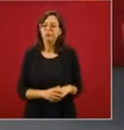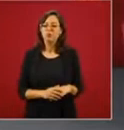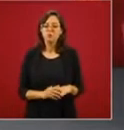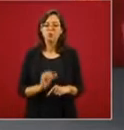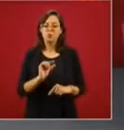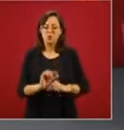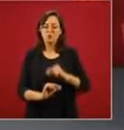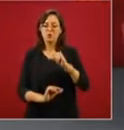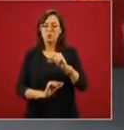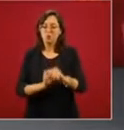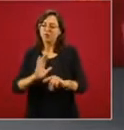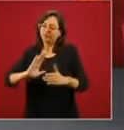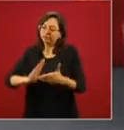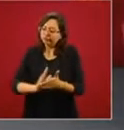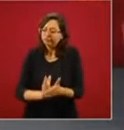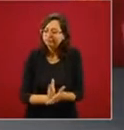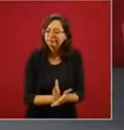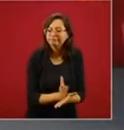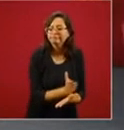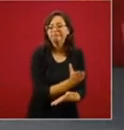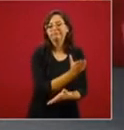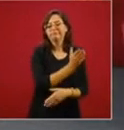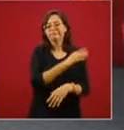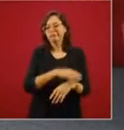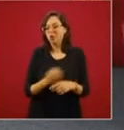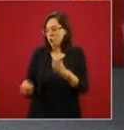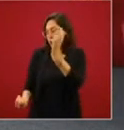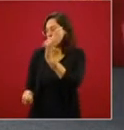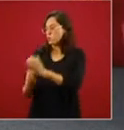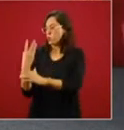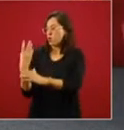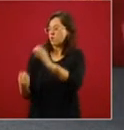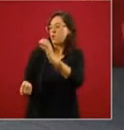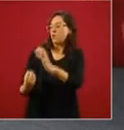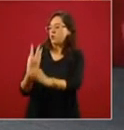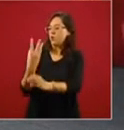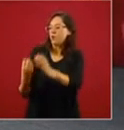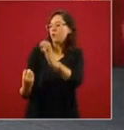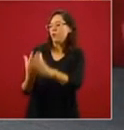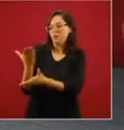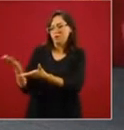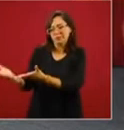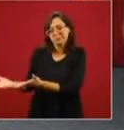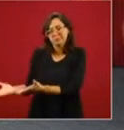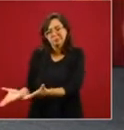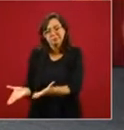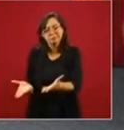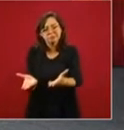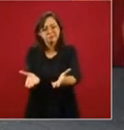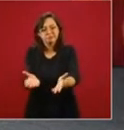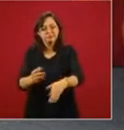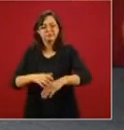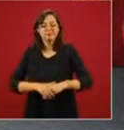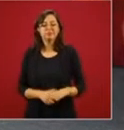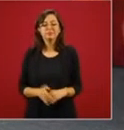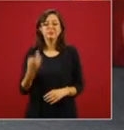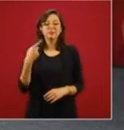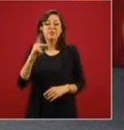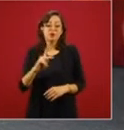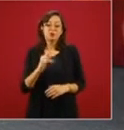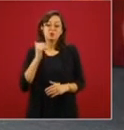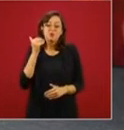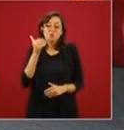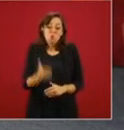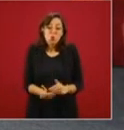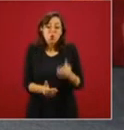dándole paso, o tienen que ir surgiendo nuevos intelectuales, pero eso es un